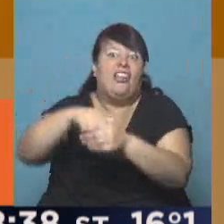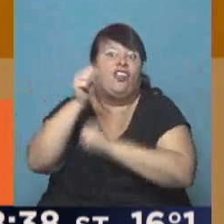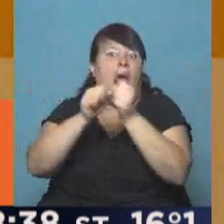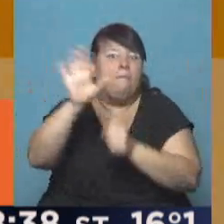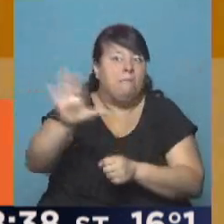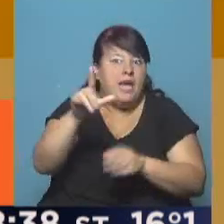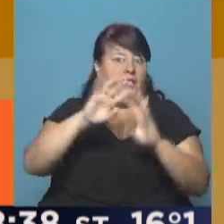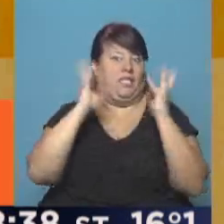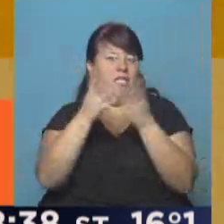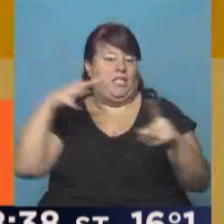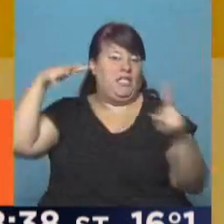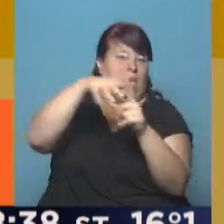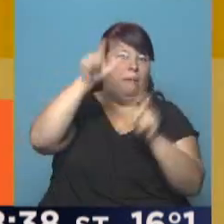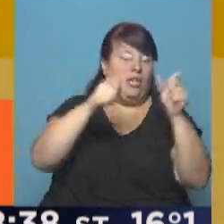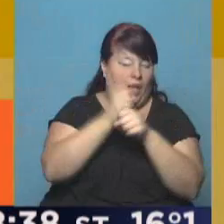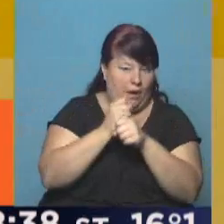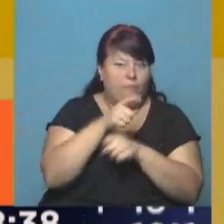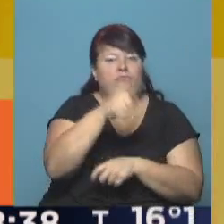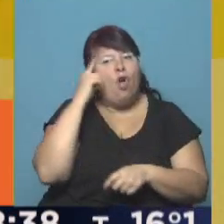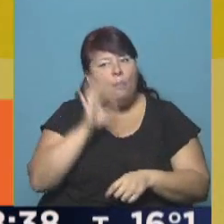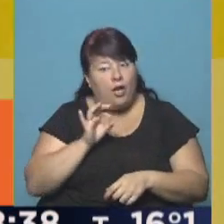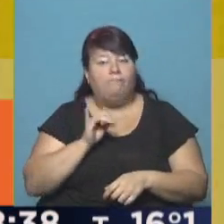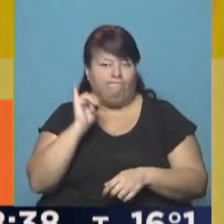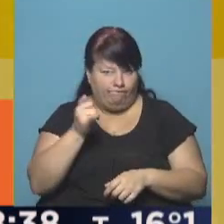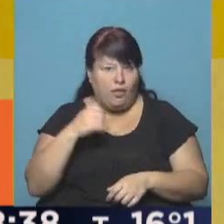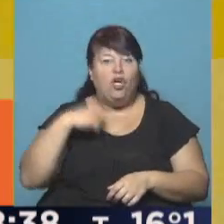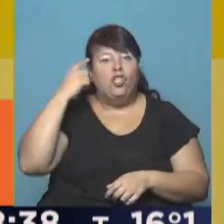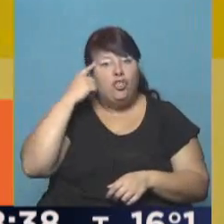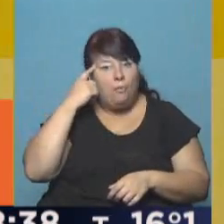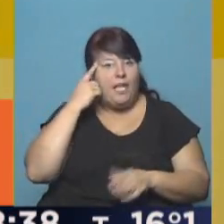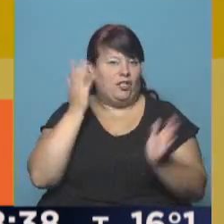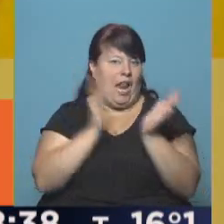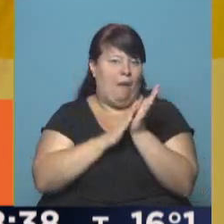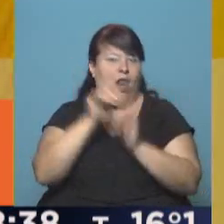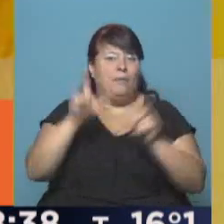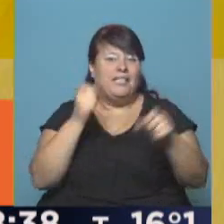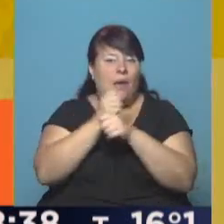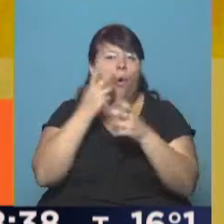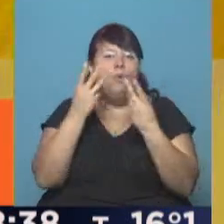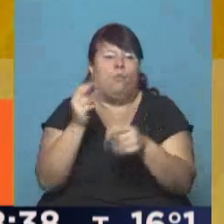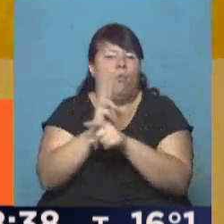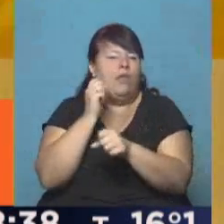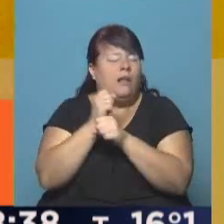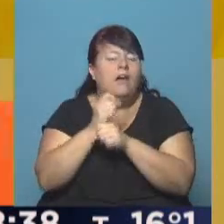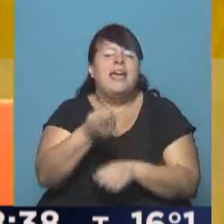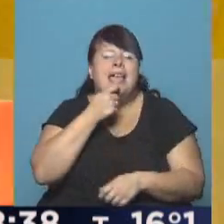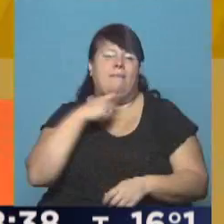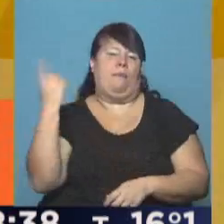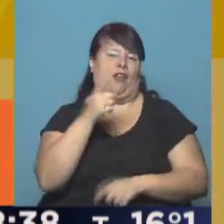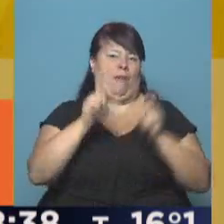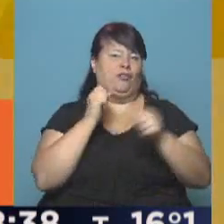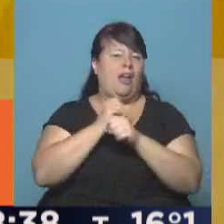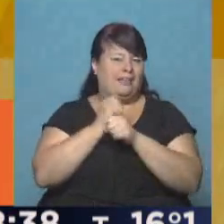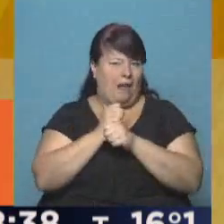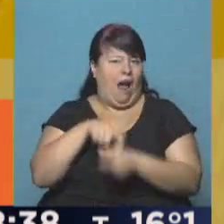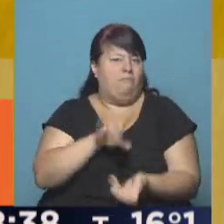rodeando a los trabajadores y tan adentro de cola su reflexión sí creo que la demostración de los trabajadores defender su fuente de trabajo es un ejemplo para todos los trabajadores